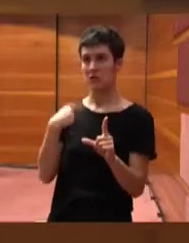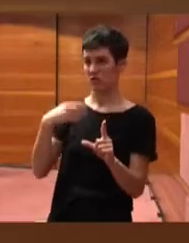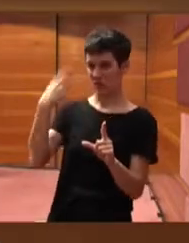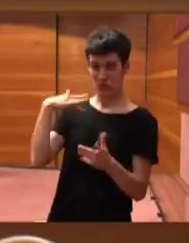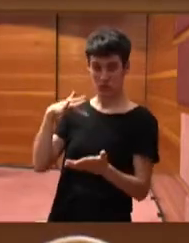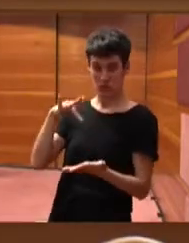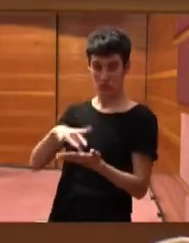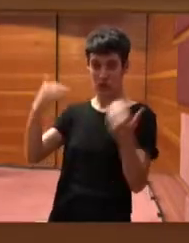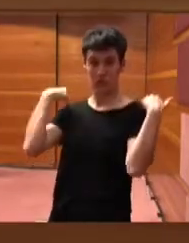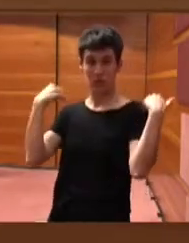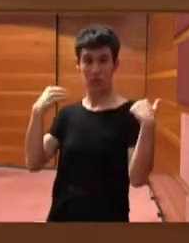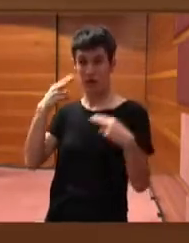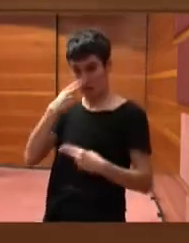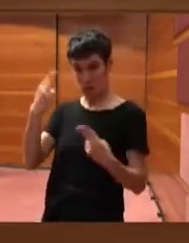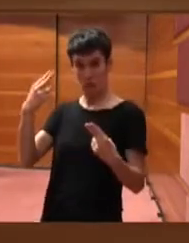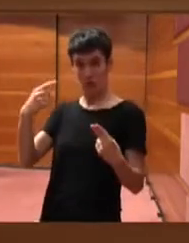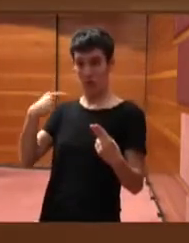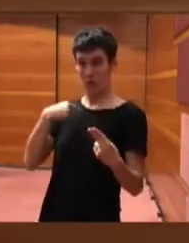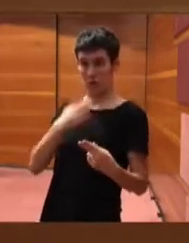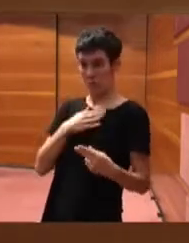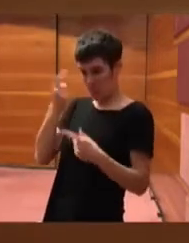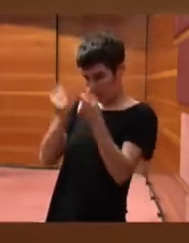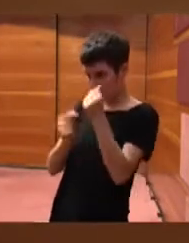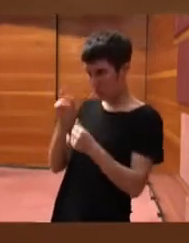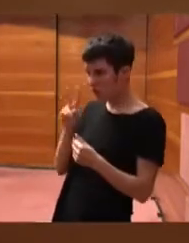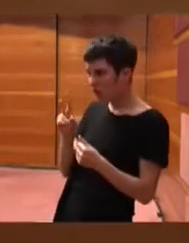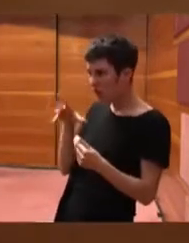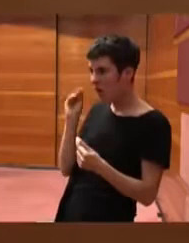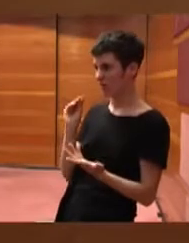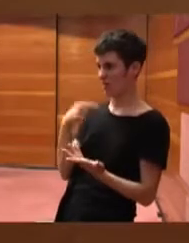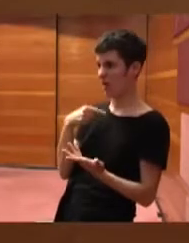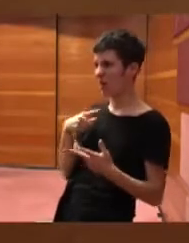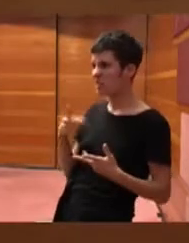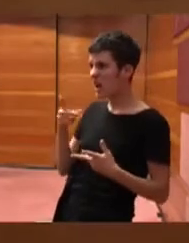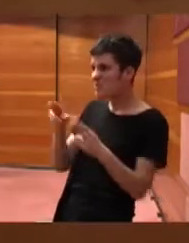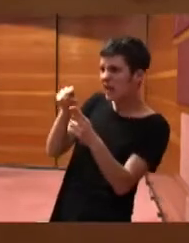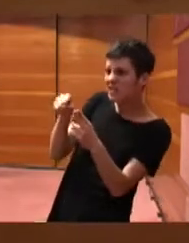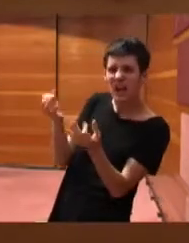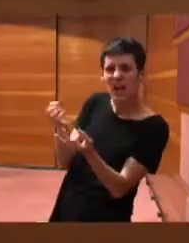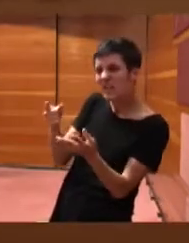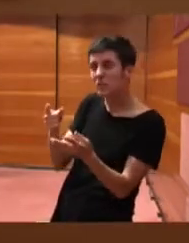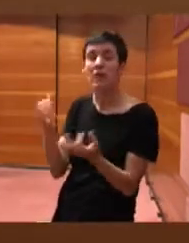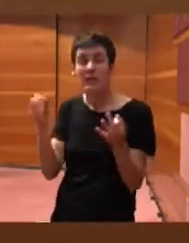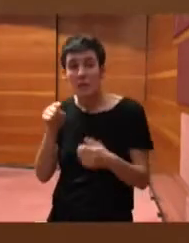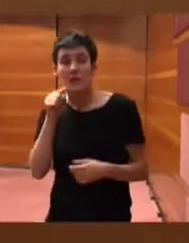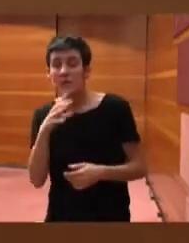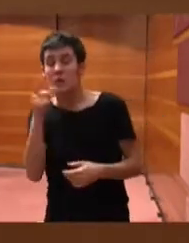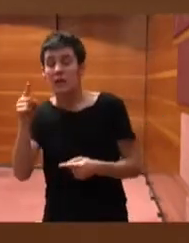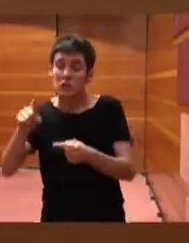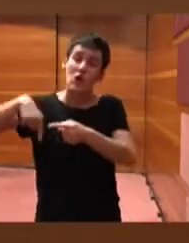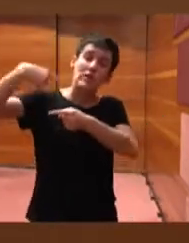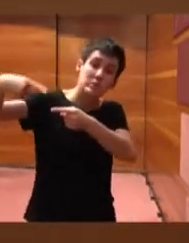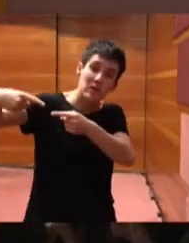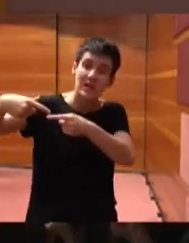no entendía el mío. O sea, esa partida, no, hay que ponerlo así, porque como luego en esa partida la hacemos un no sé